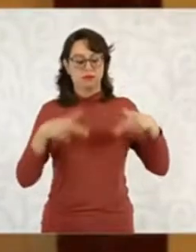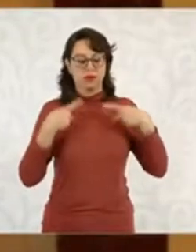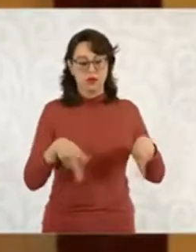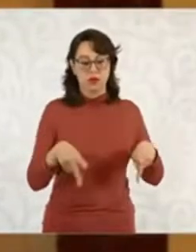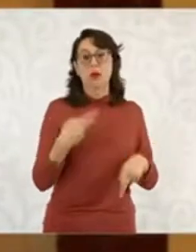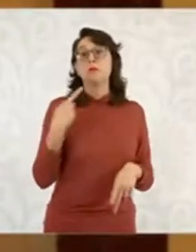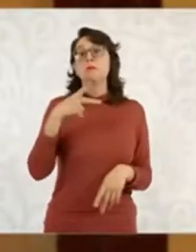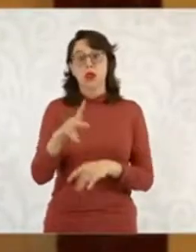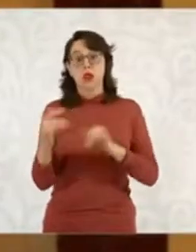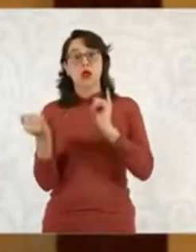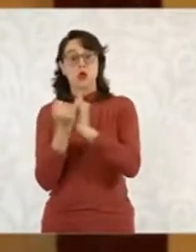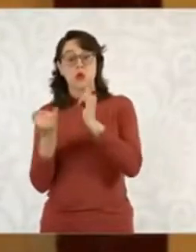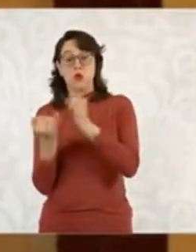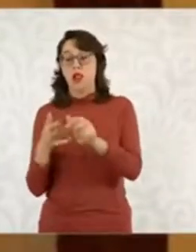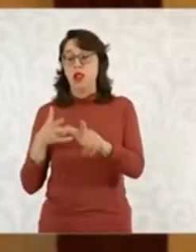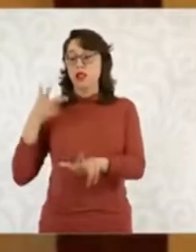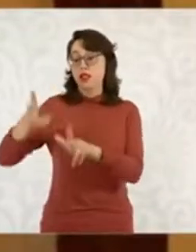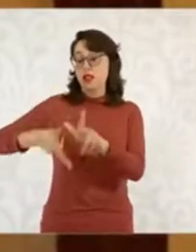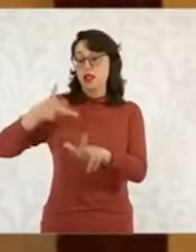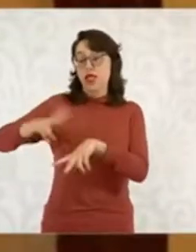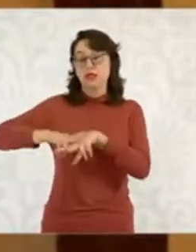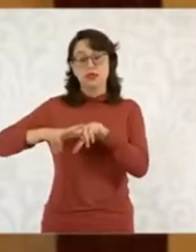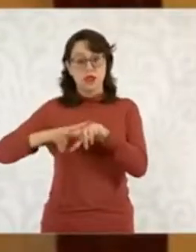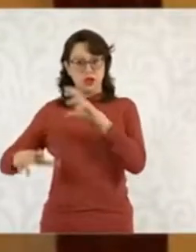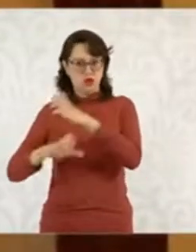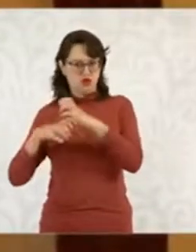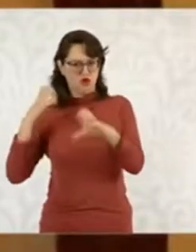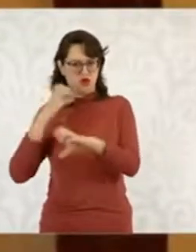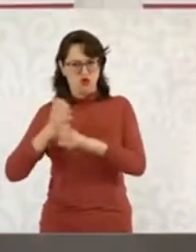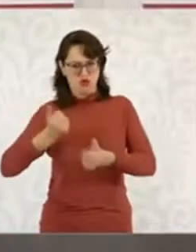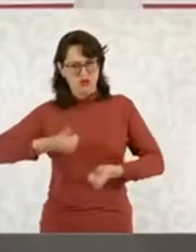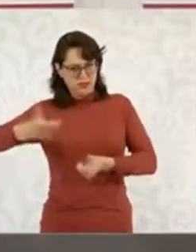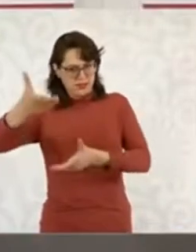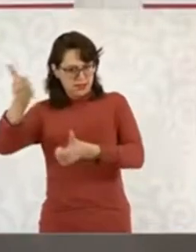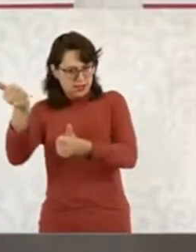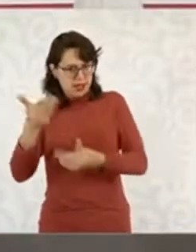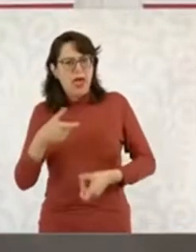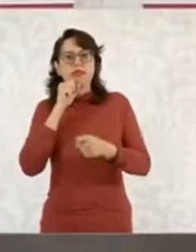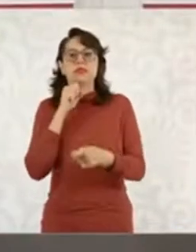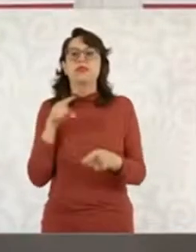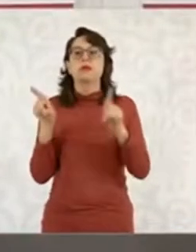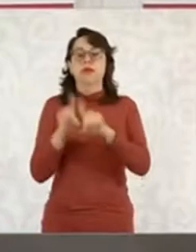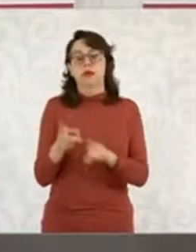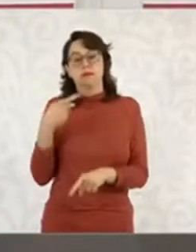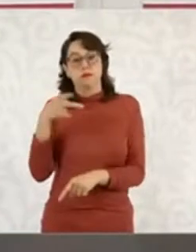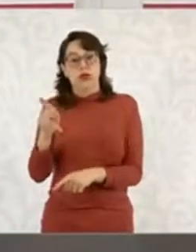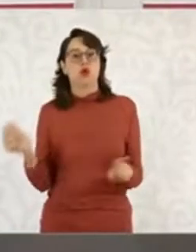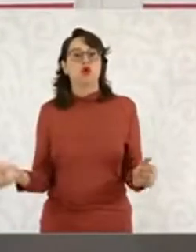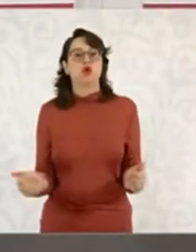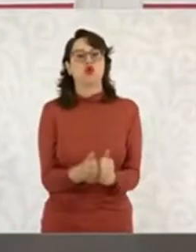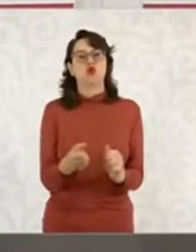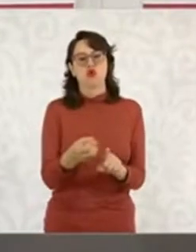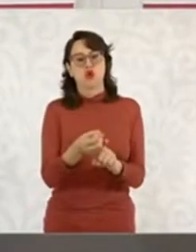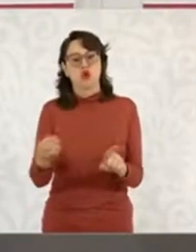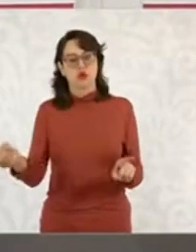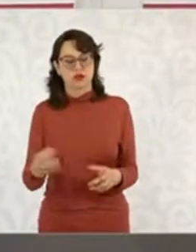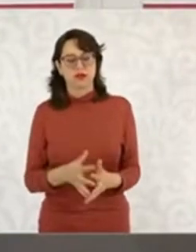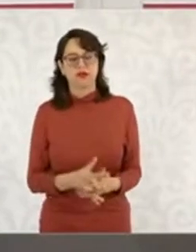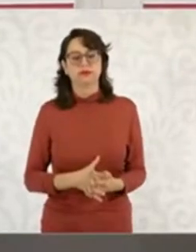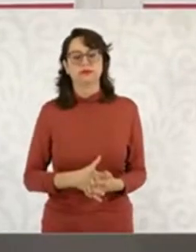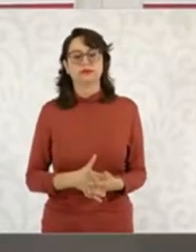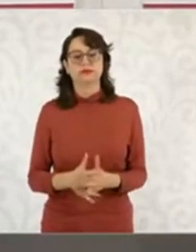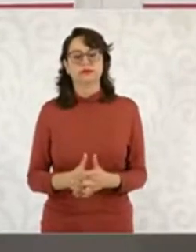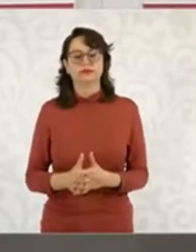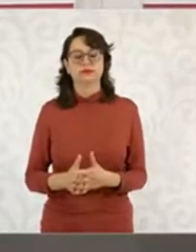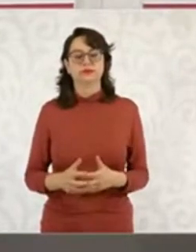ferroviario de carga y ordenar el tema de las concesiones que existen de carga. También queda establecido con